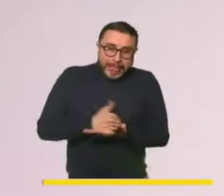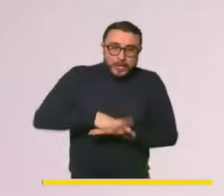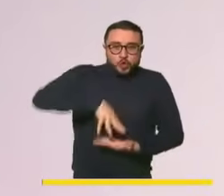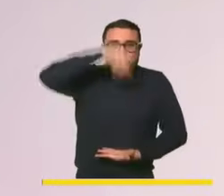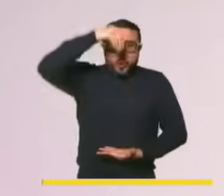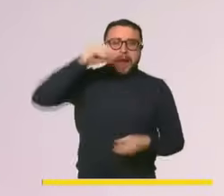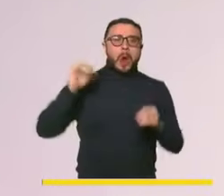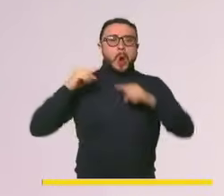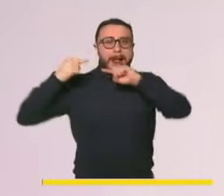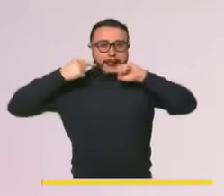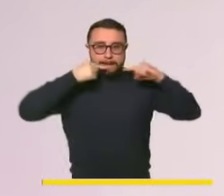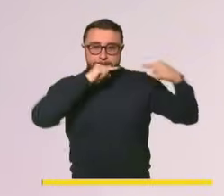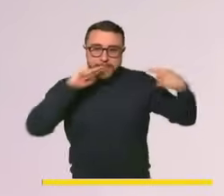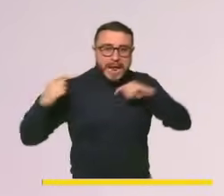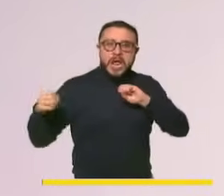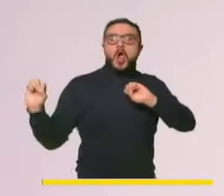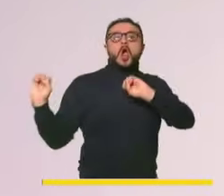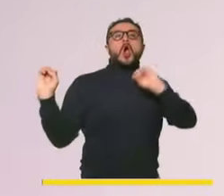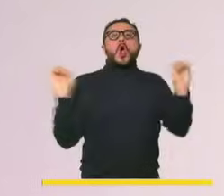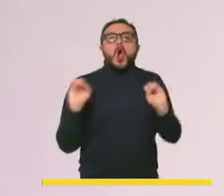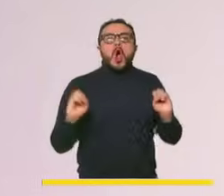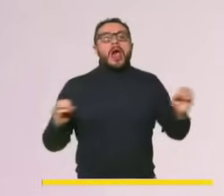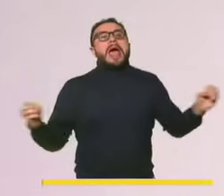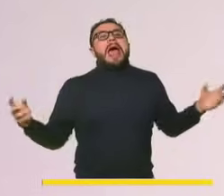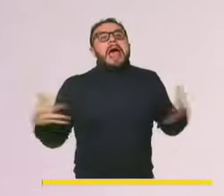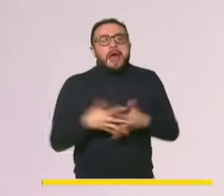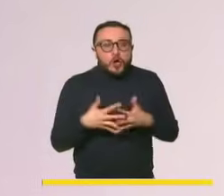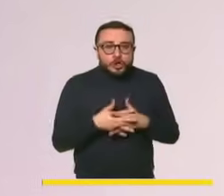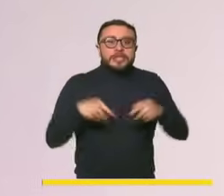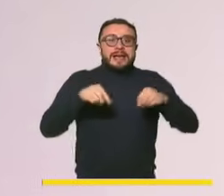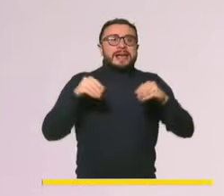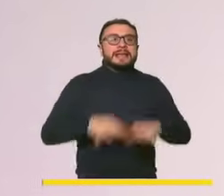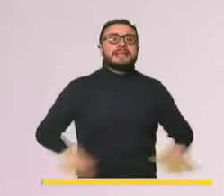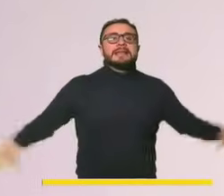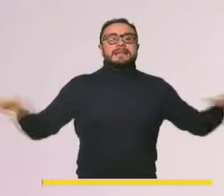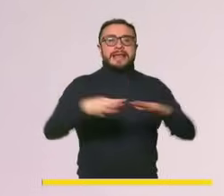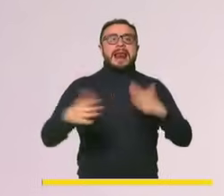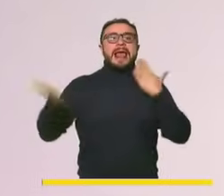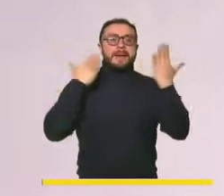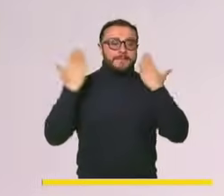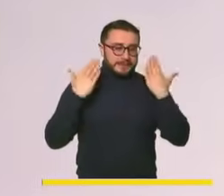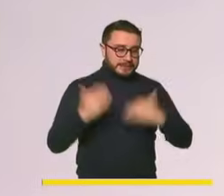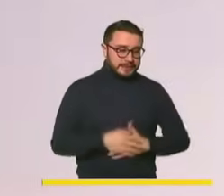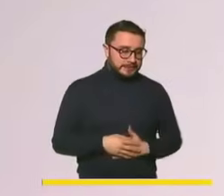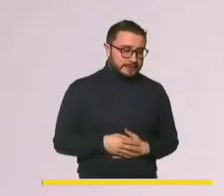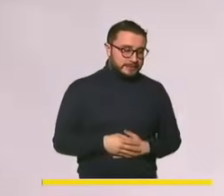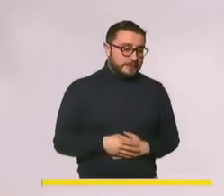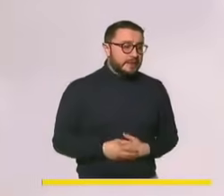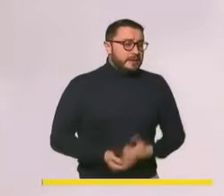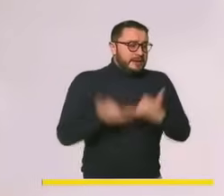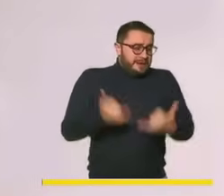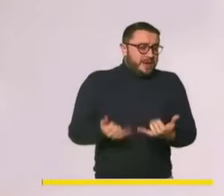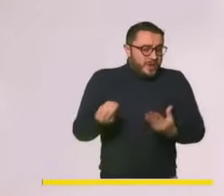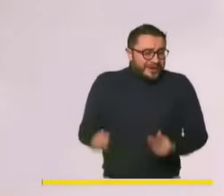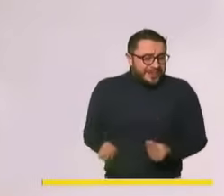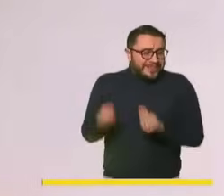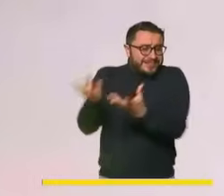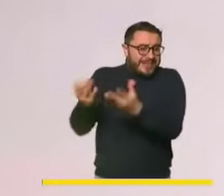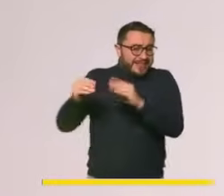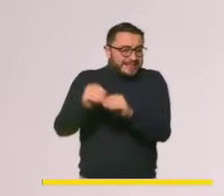maíz, el arroz, como en estas tierras campesinas. Y ahora entregamos tierra